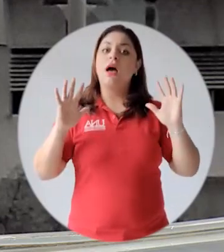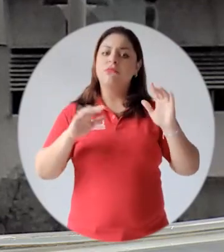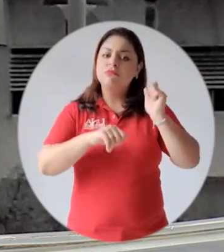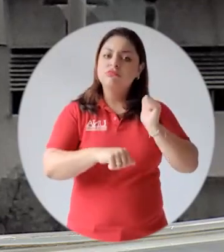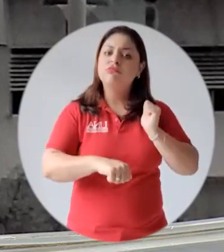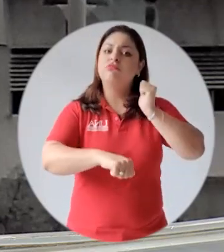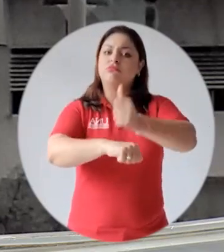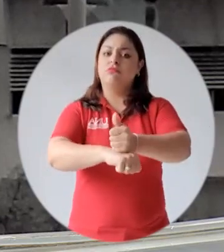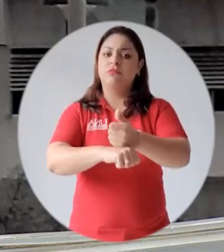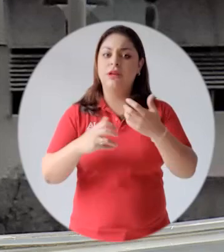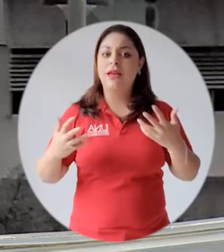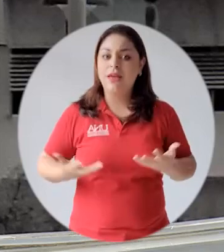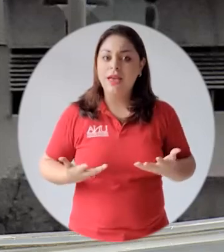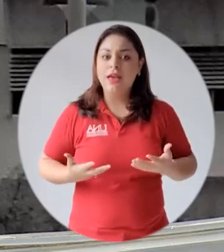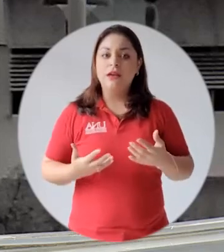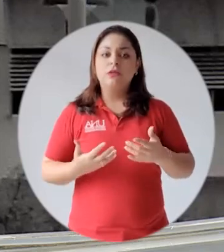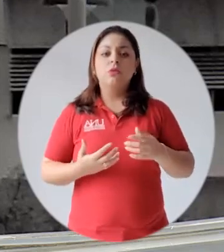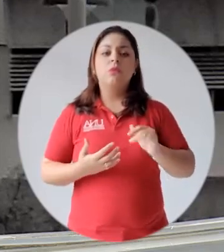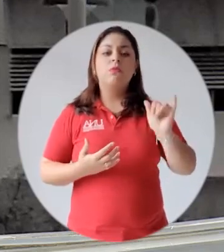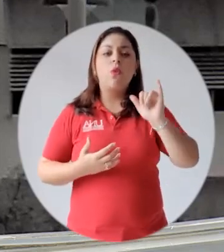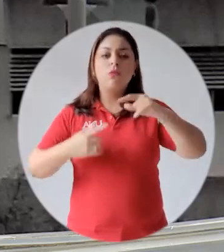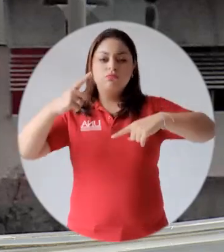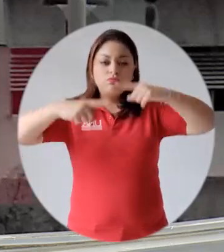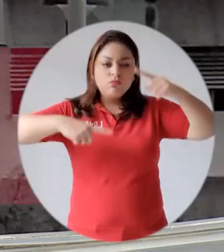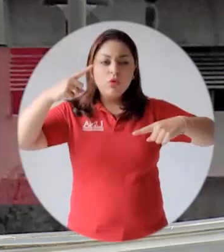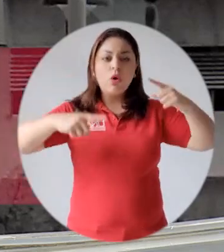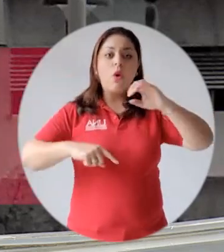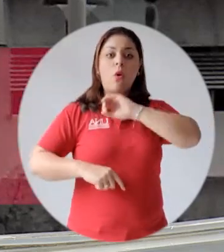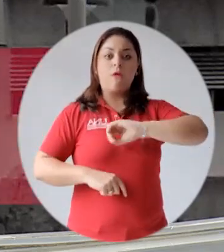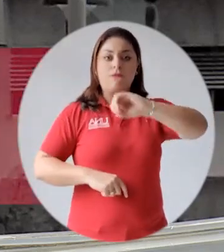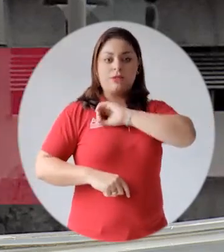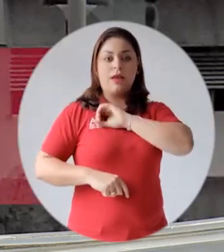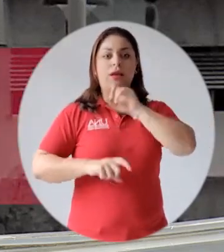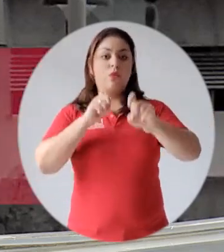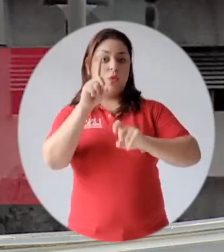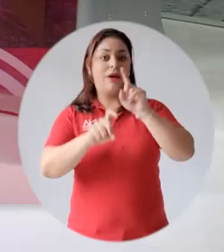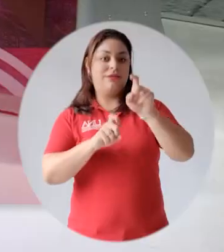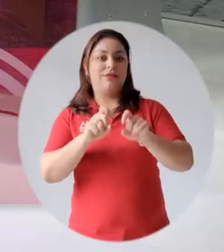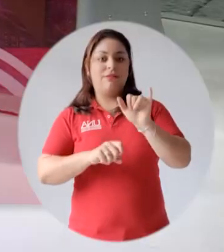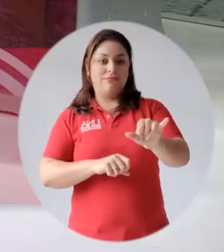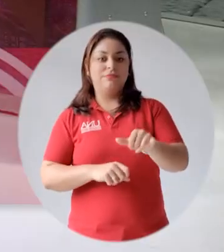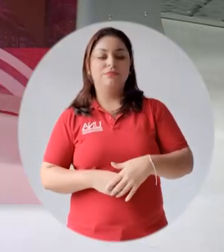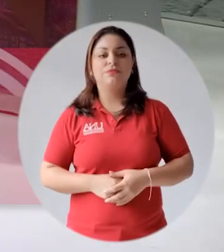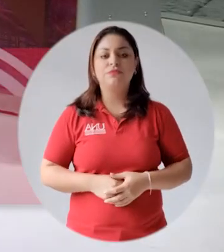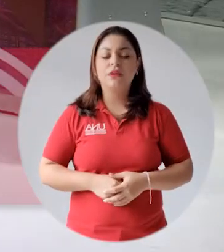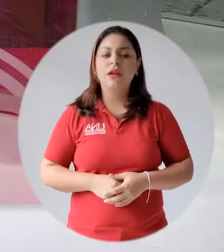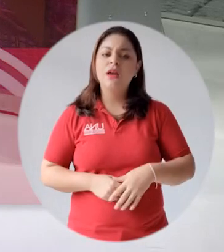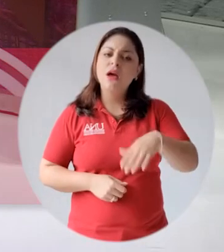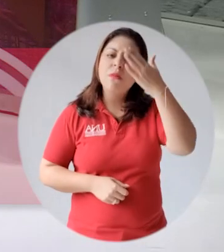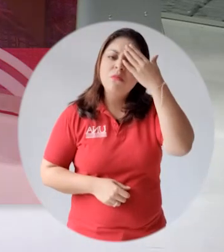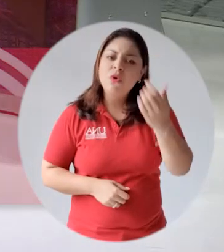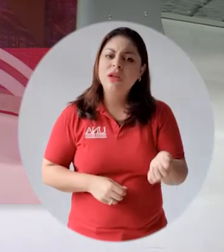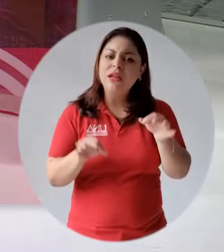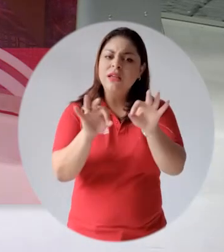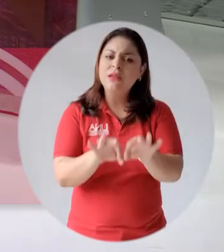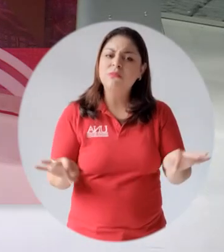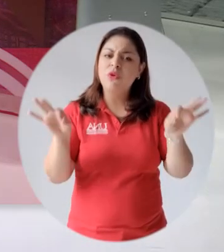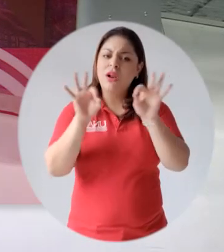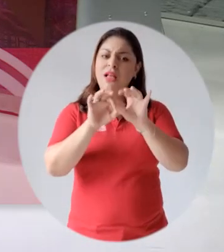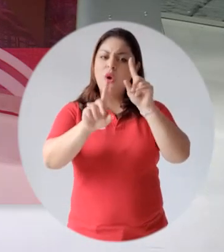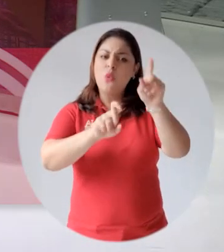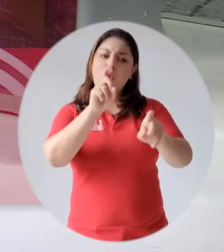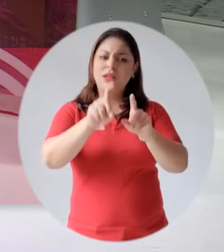instaurar, ¿verdad?, en como una estadística oficial la encuesta. ¿Por qué es importante hacer una